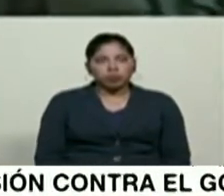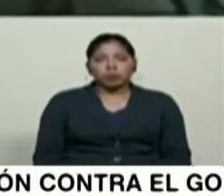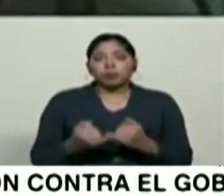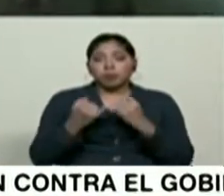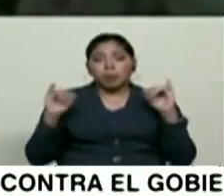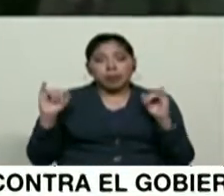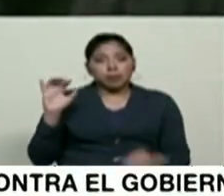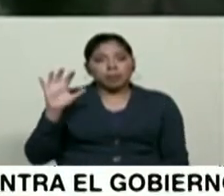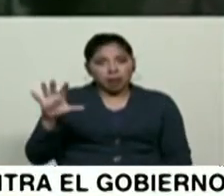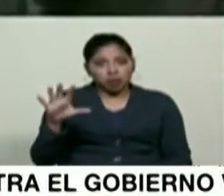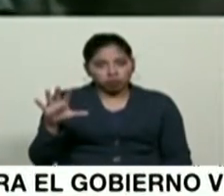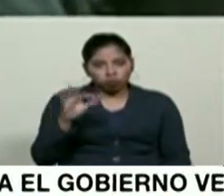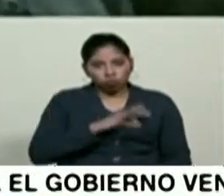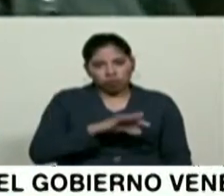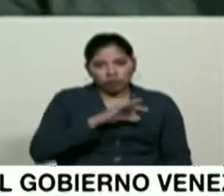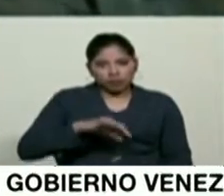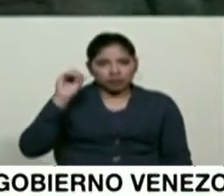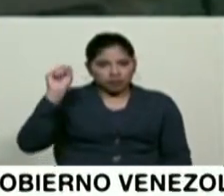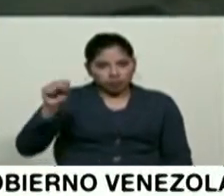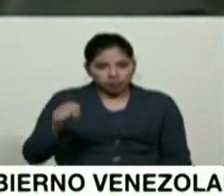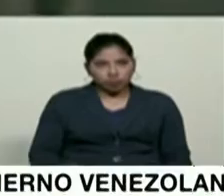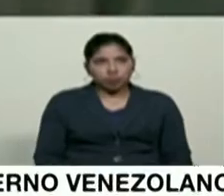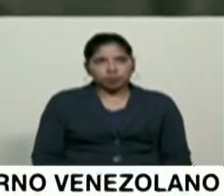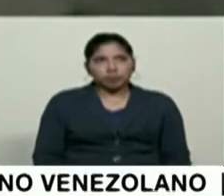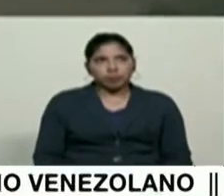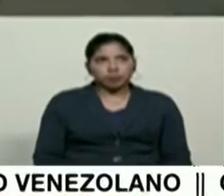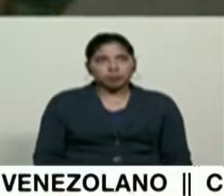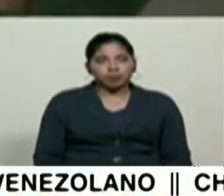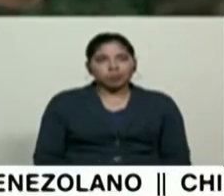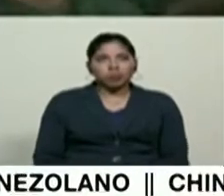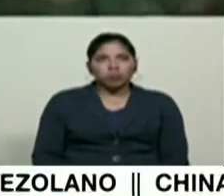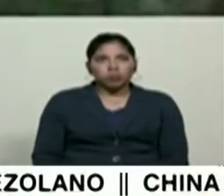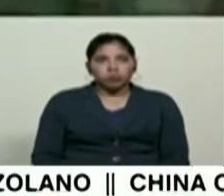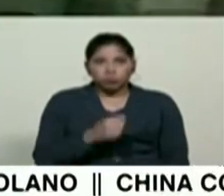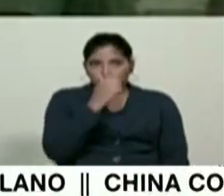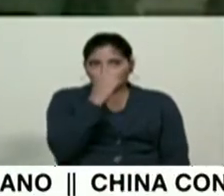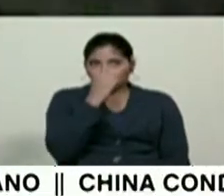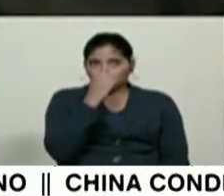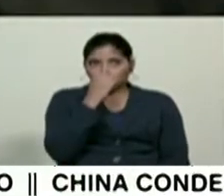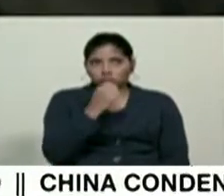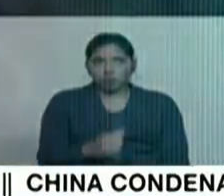¡Independencia y patria socialista! ¡Viviremos y venceremos!